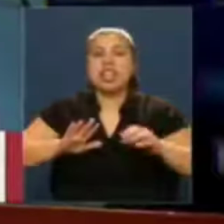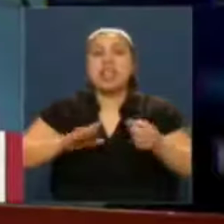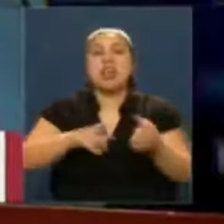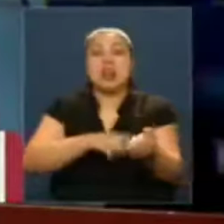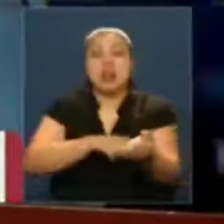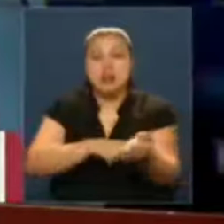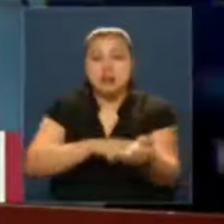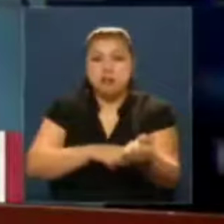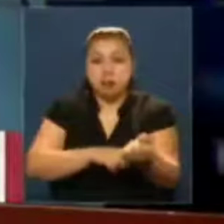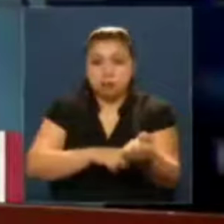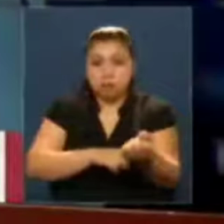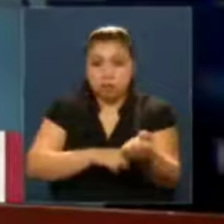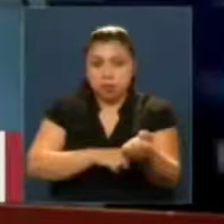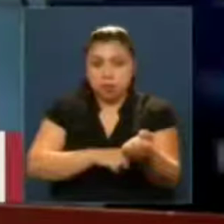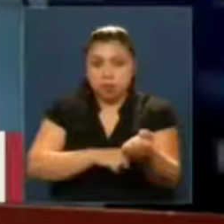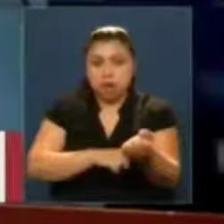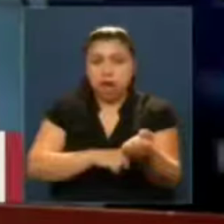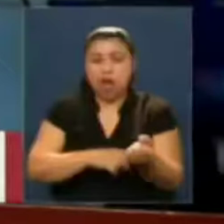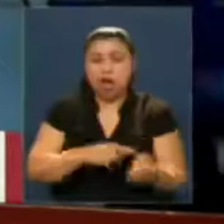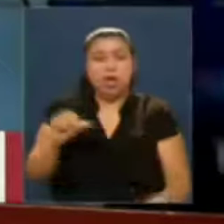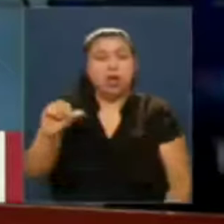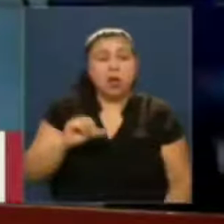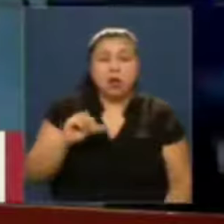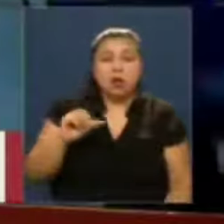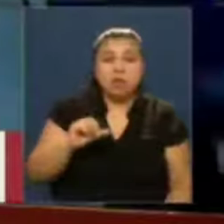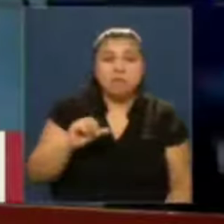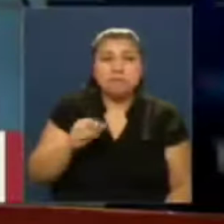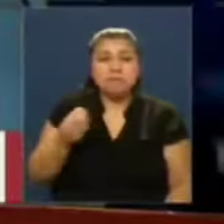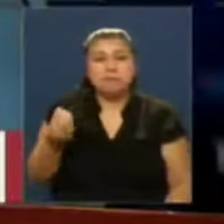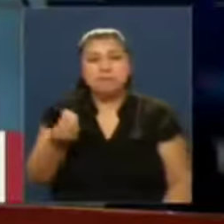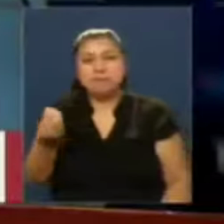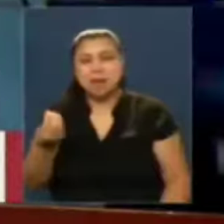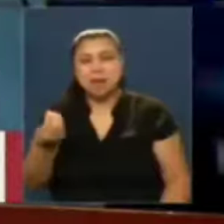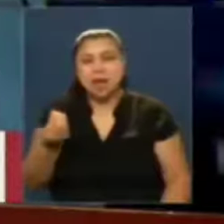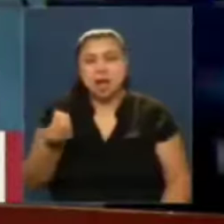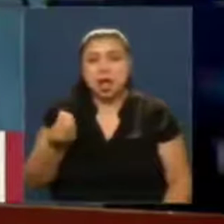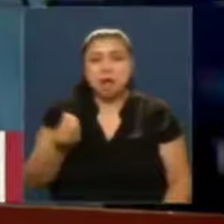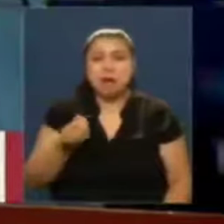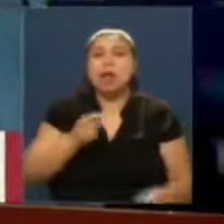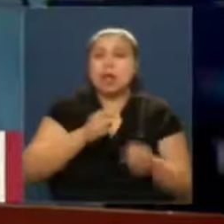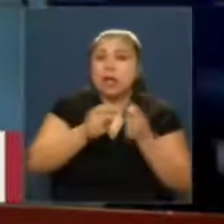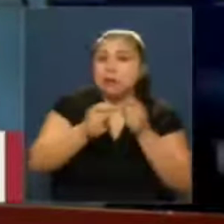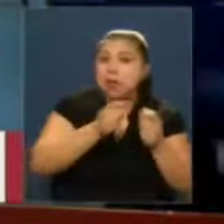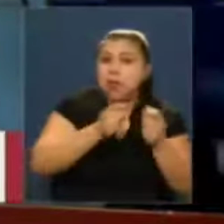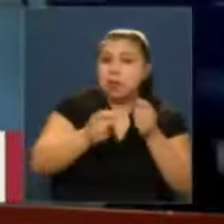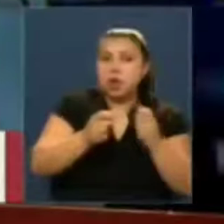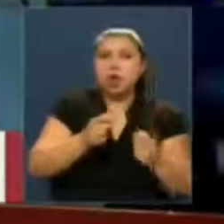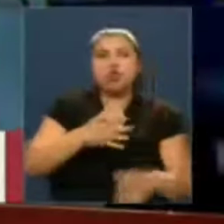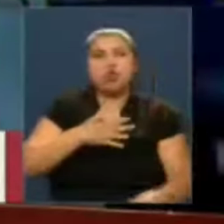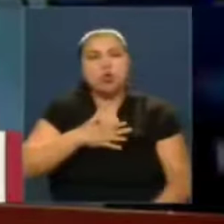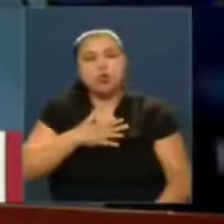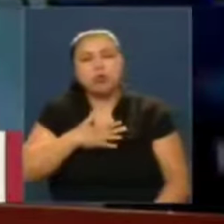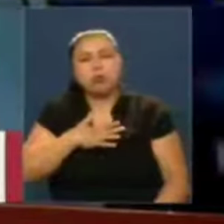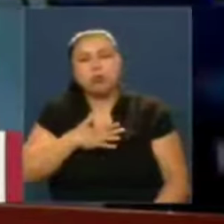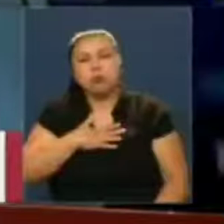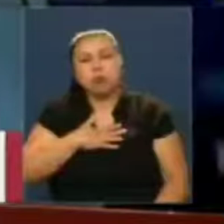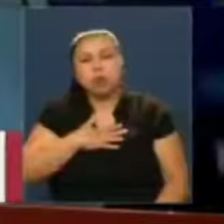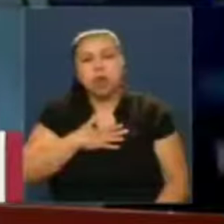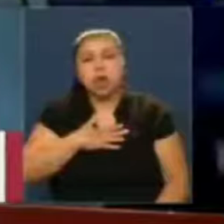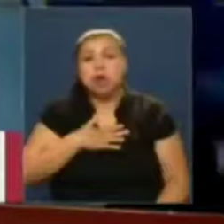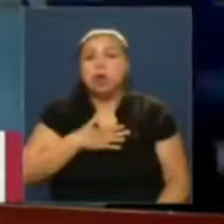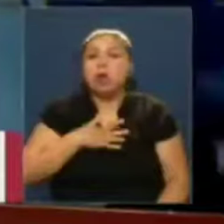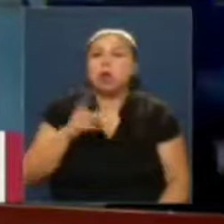familia y lo dramático que resulta correr el riesgo o tener el temor siquiera de que